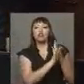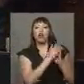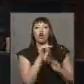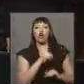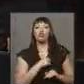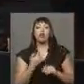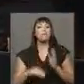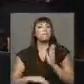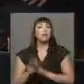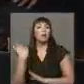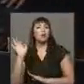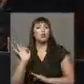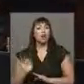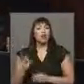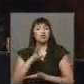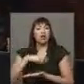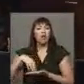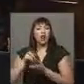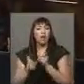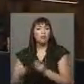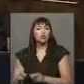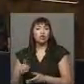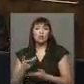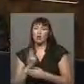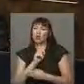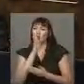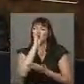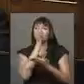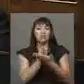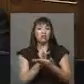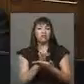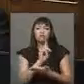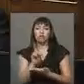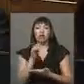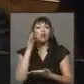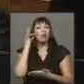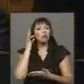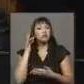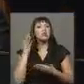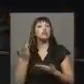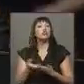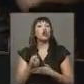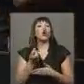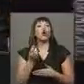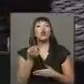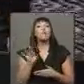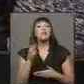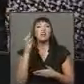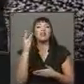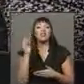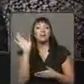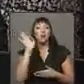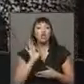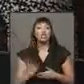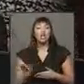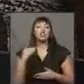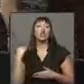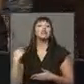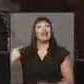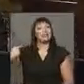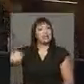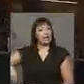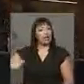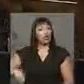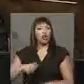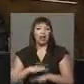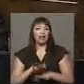50% de la población, pero no están en los puestos de decisión. Las mujeres constituyen solo el 13% de los senadores, el